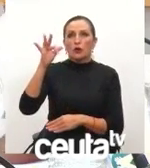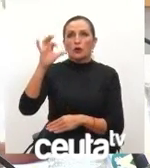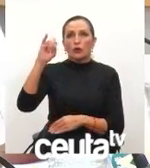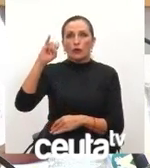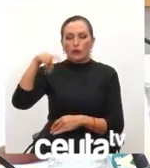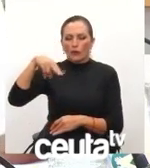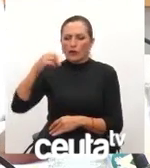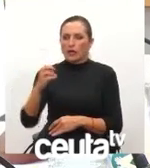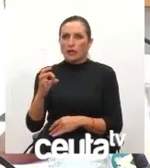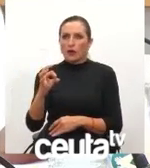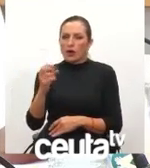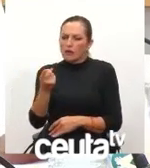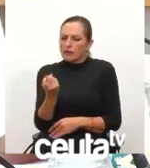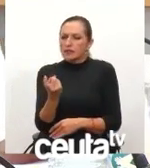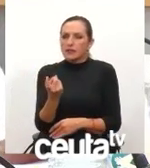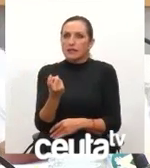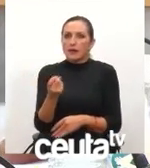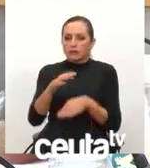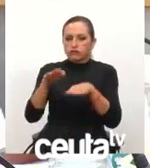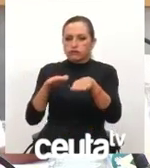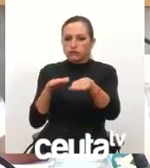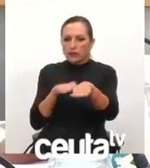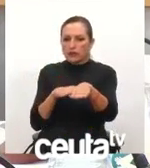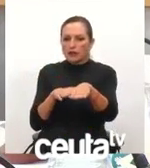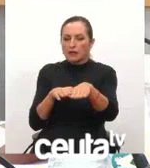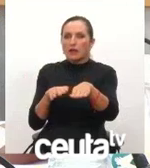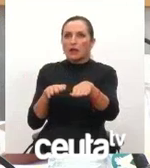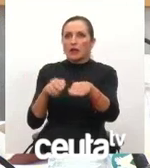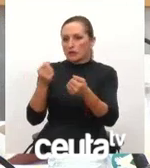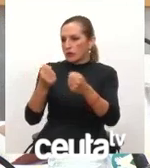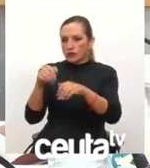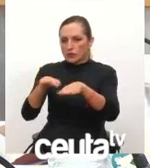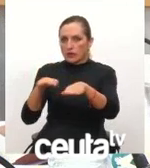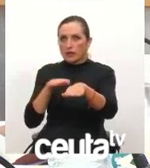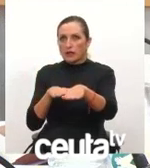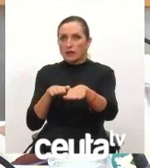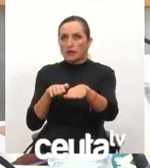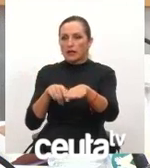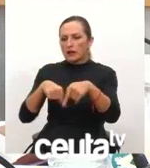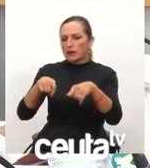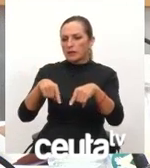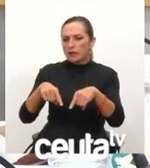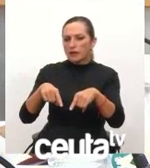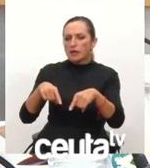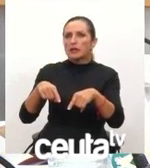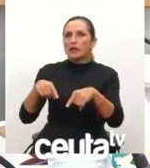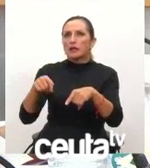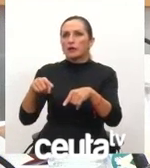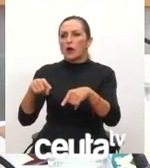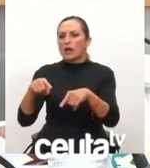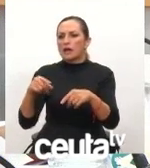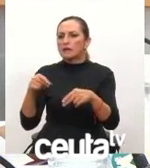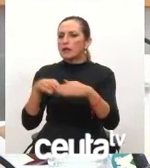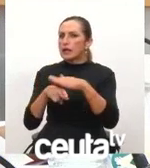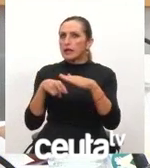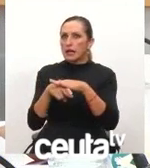de plazas de estacionamiento de vehículos de tipo turismo en ese ámbito y la viabilidad de la explotación del aparcamiento en régimen compartido para